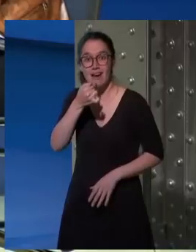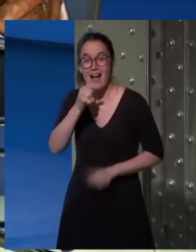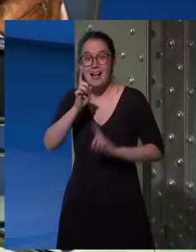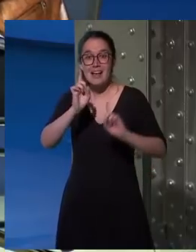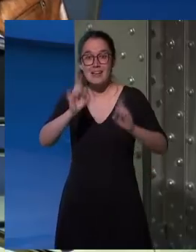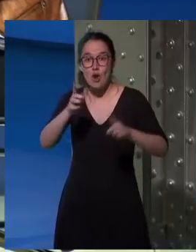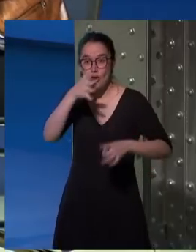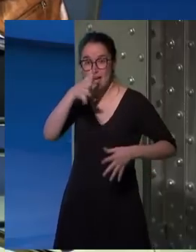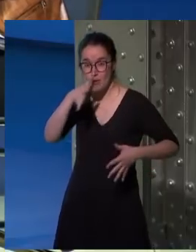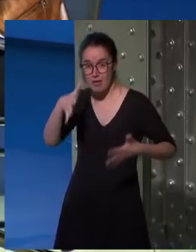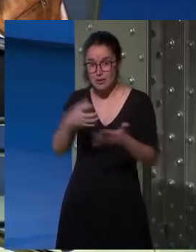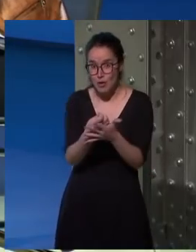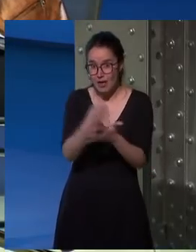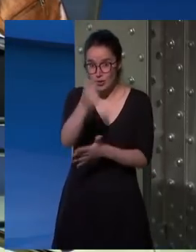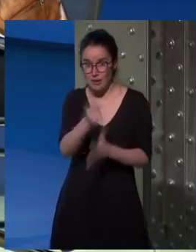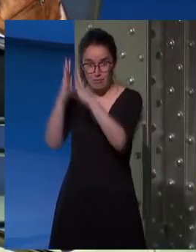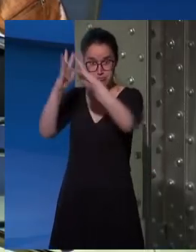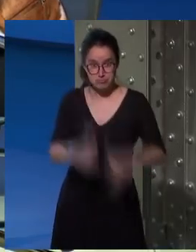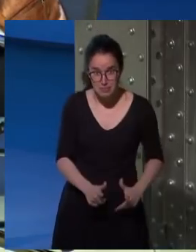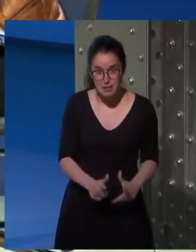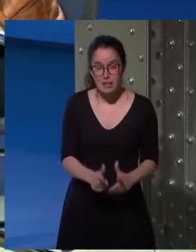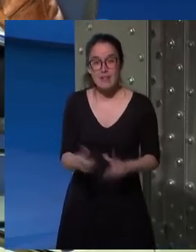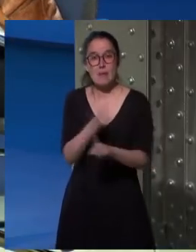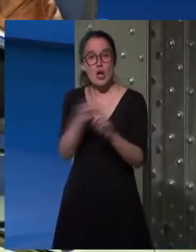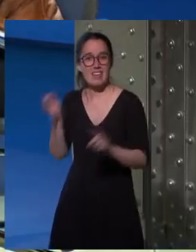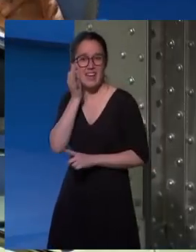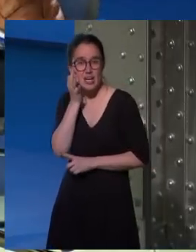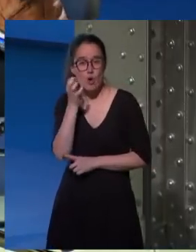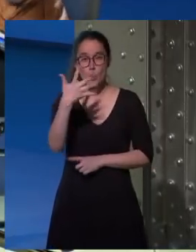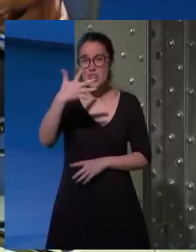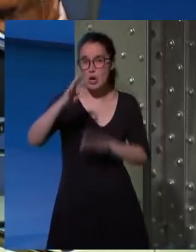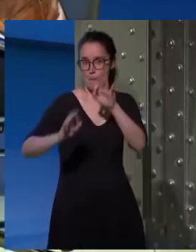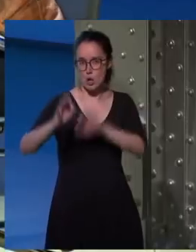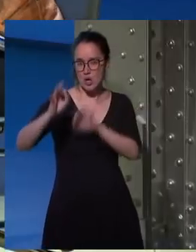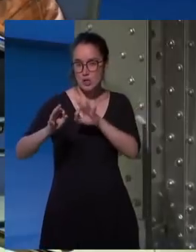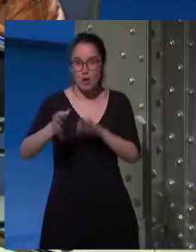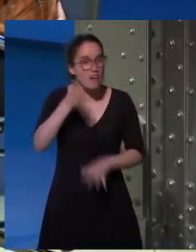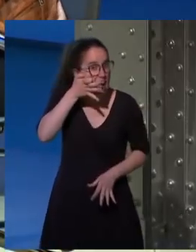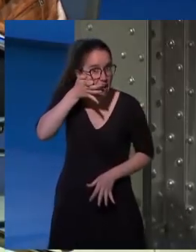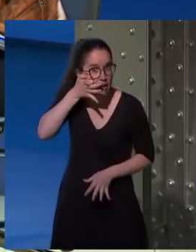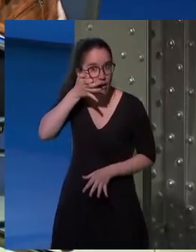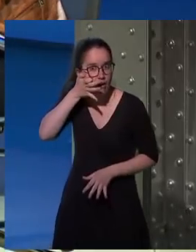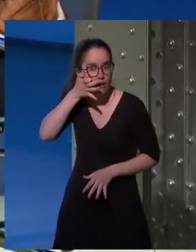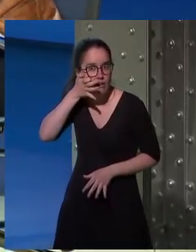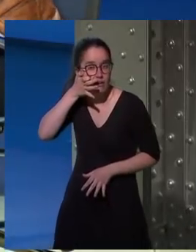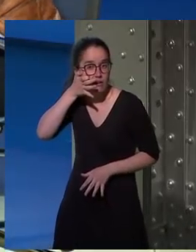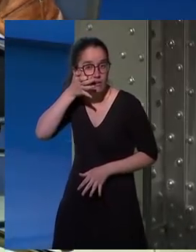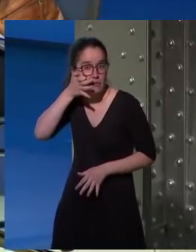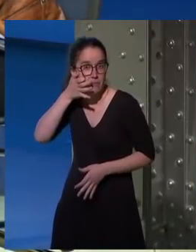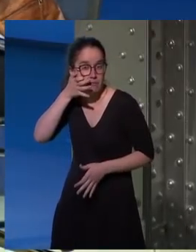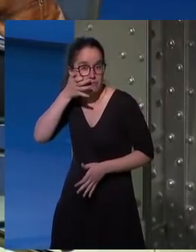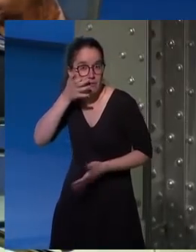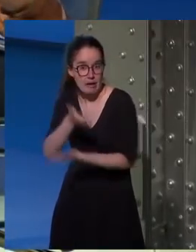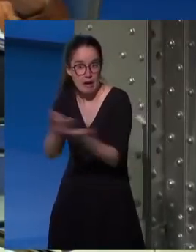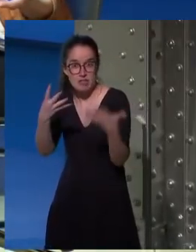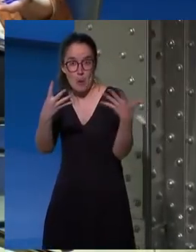solo de las denuncias que se ponen las demandas por violencia de género, solo un 5% son reales, y que en realidad